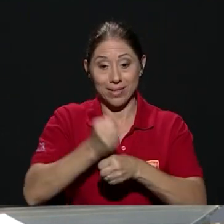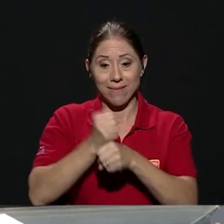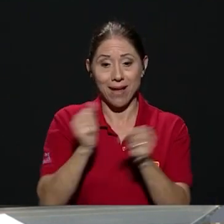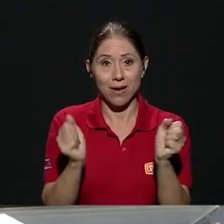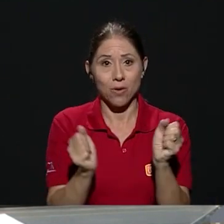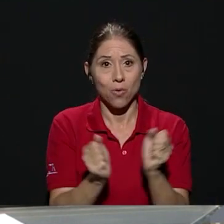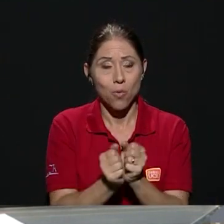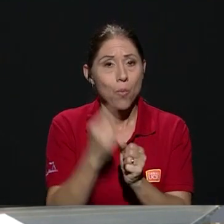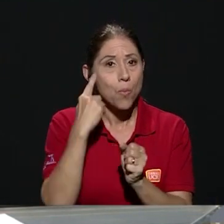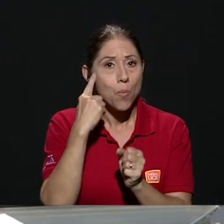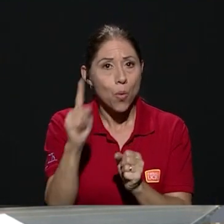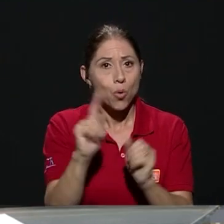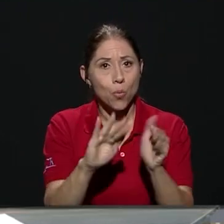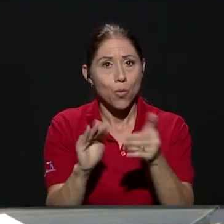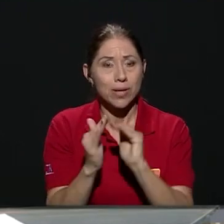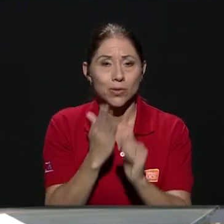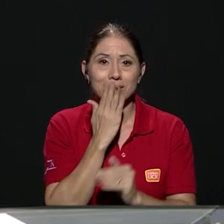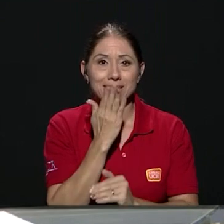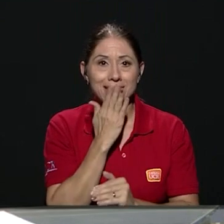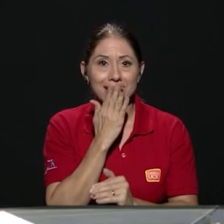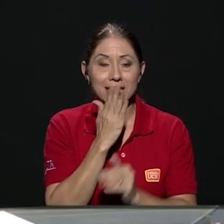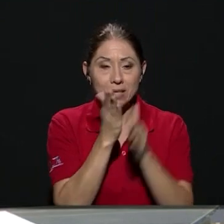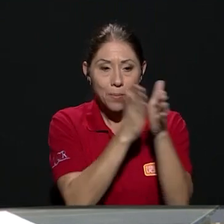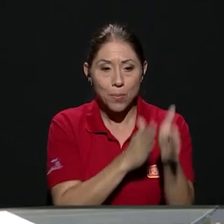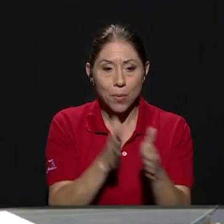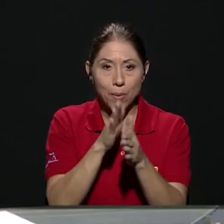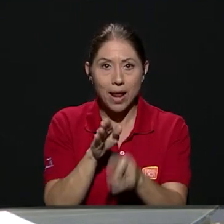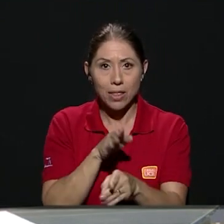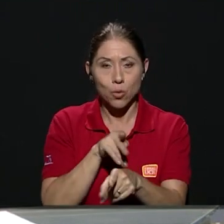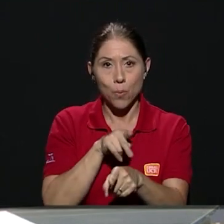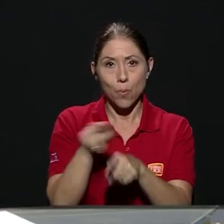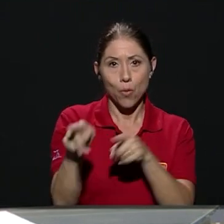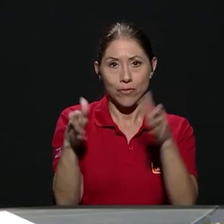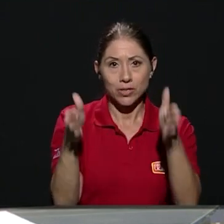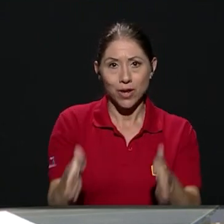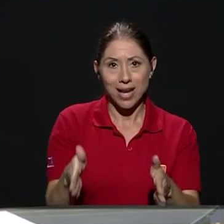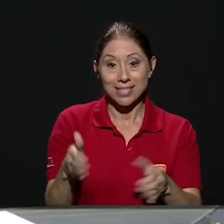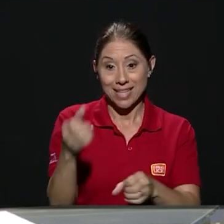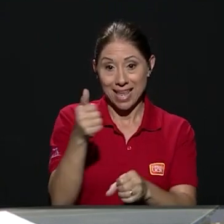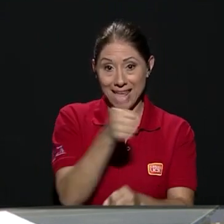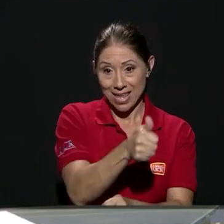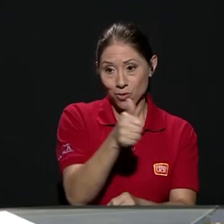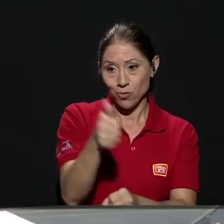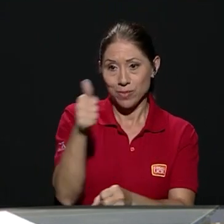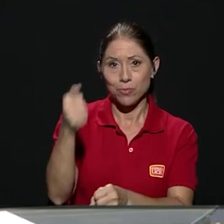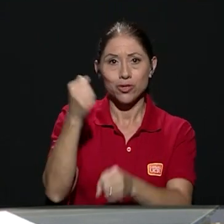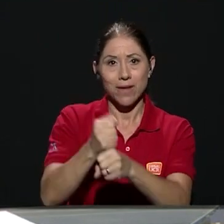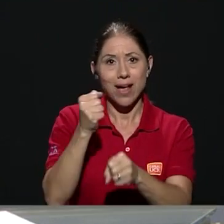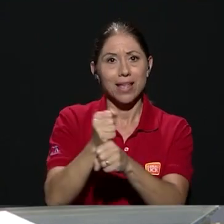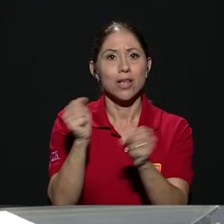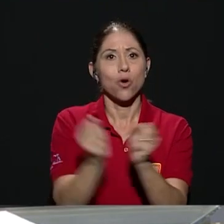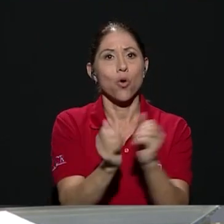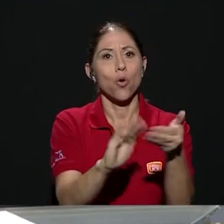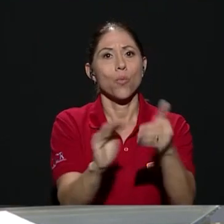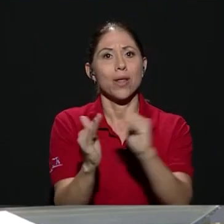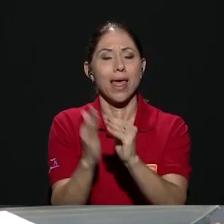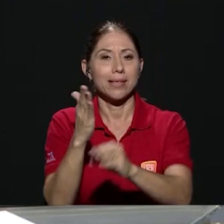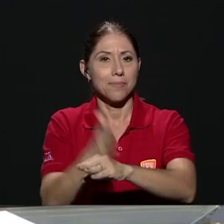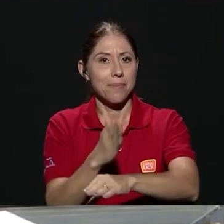poblaciones indígenas, sobre todo en la formación de profesionales que trabajen con sus comunidades en la mejora de su calidad de